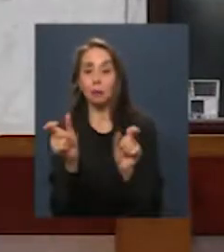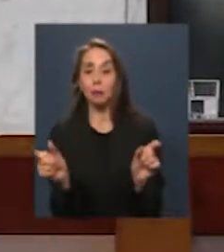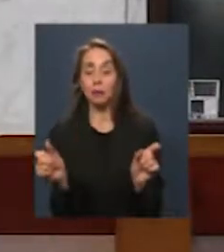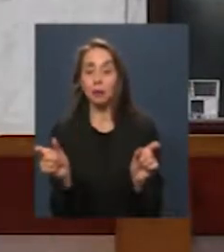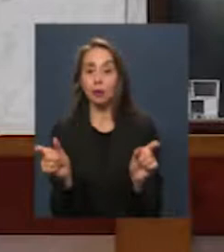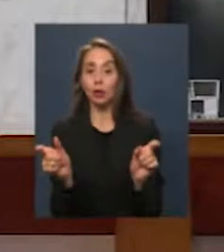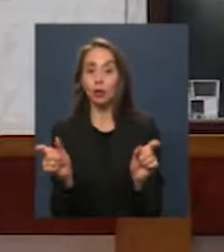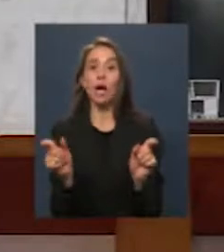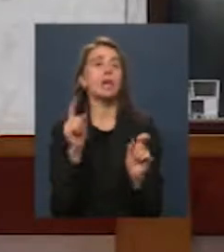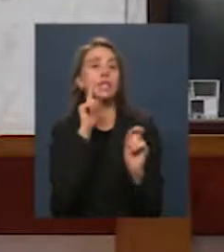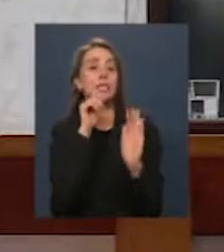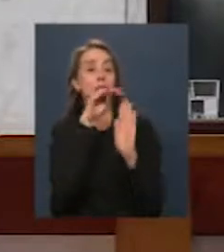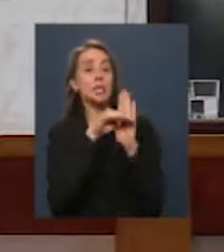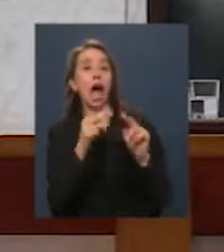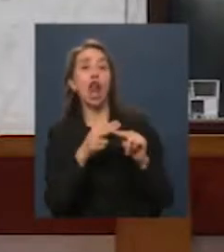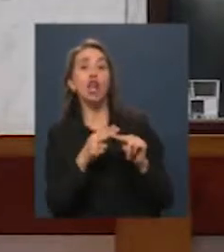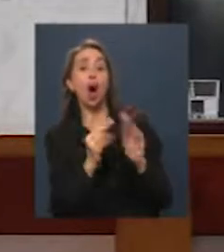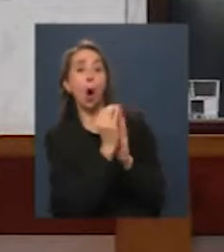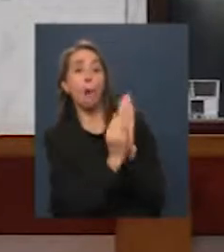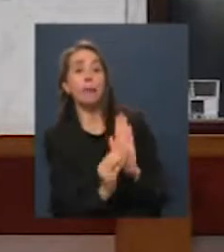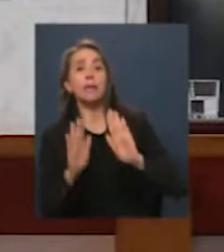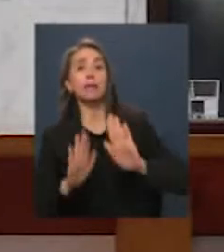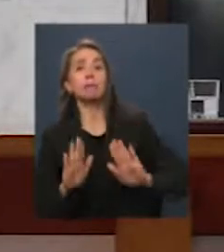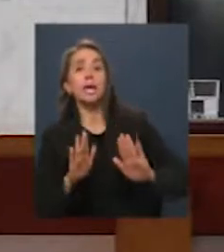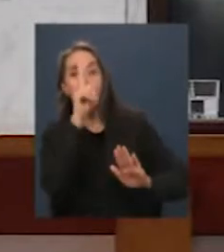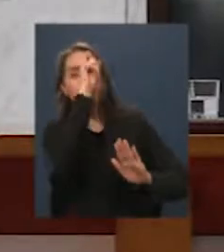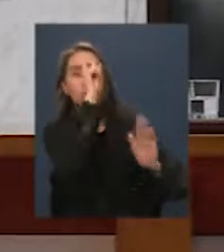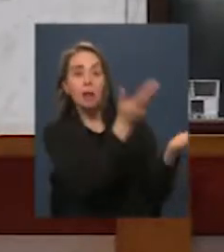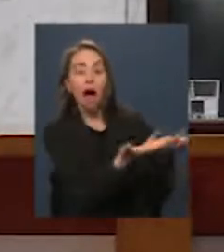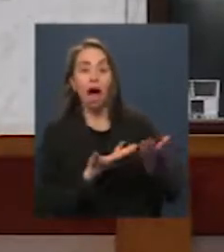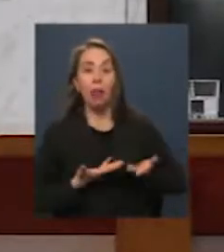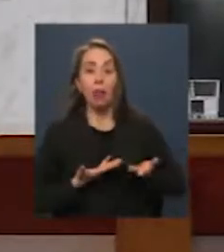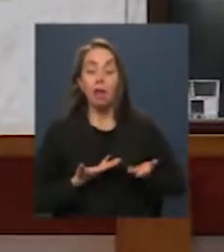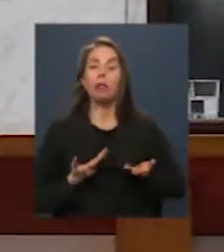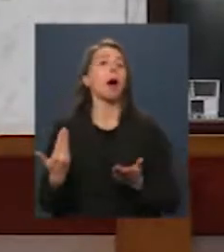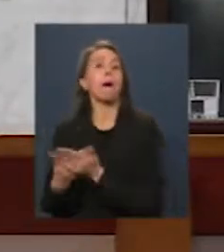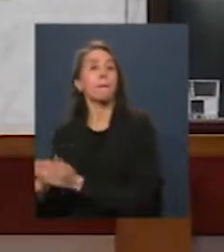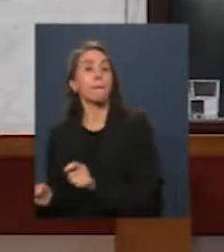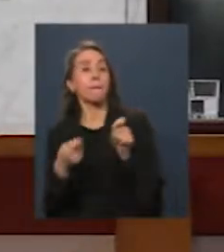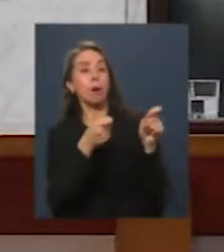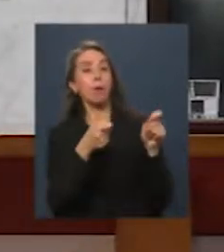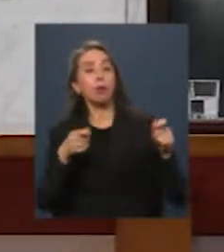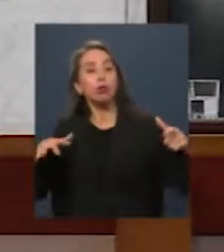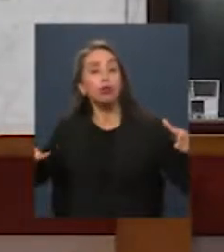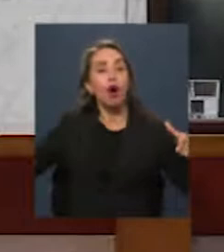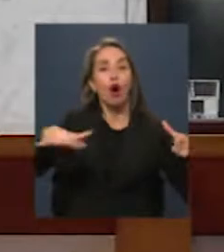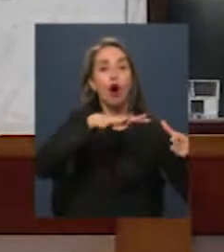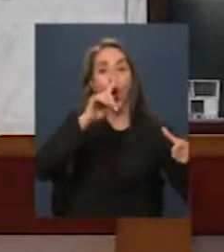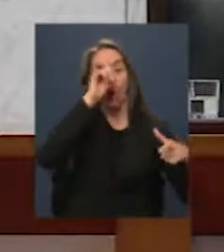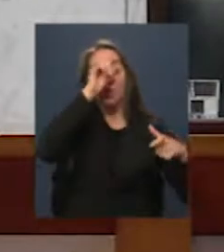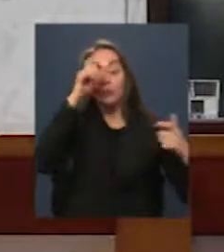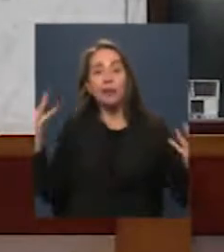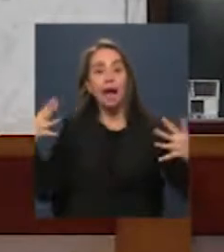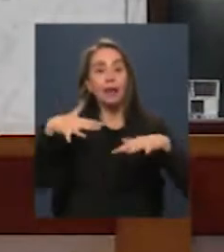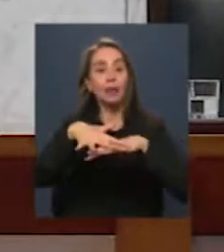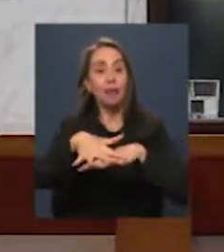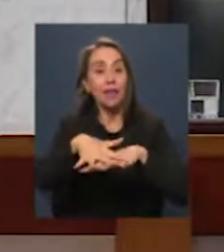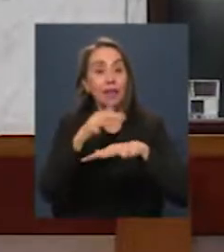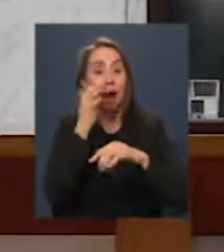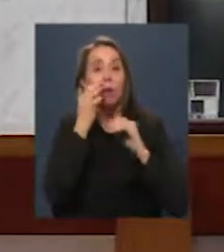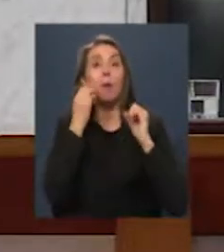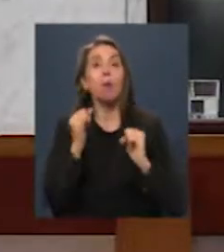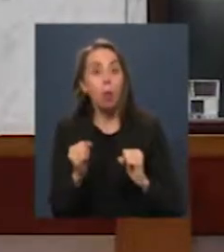están en una lista de espera y es por eso que se propuso un sistema de la red asistencial integrado que permita poder